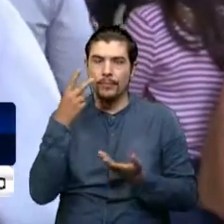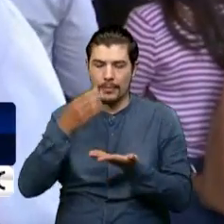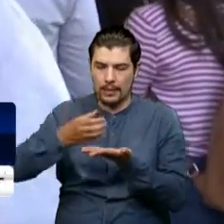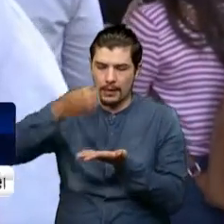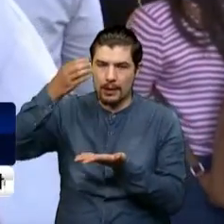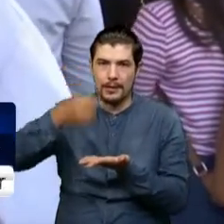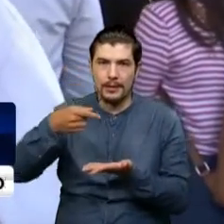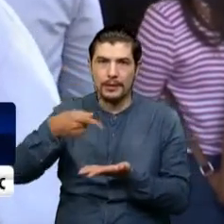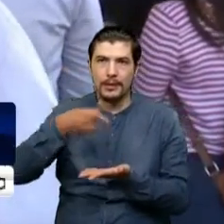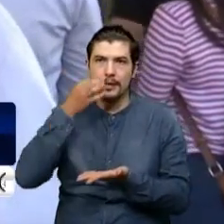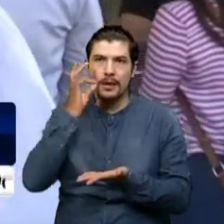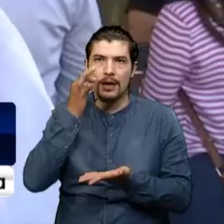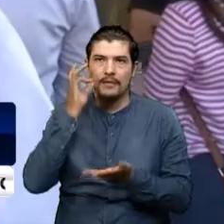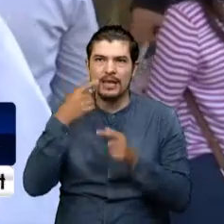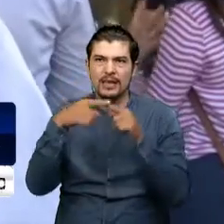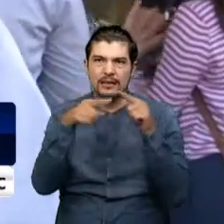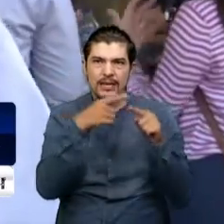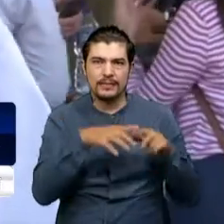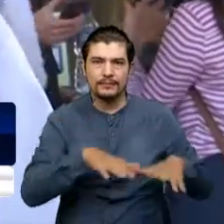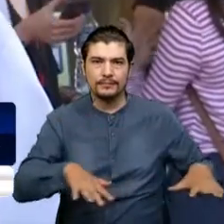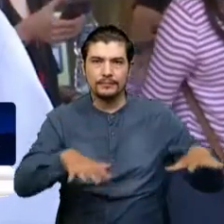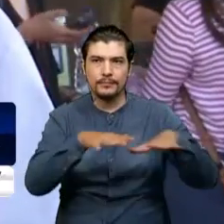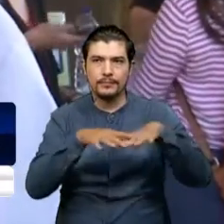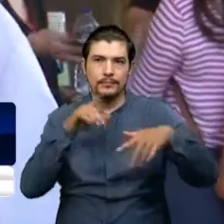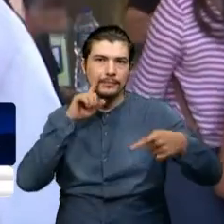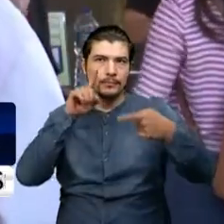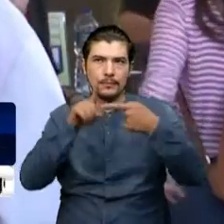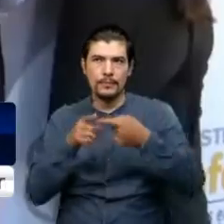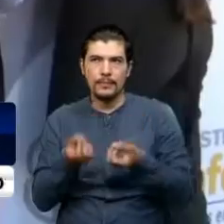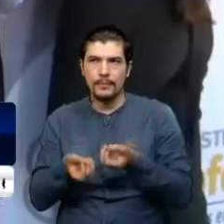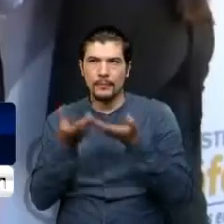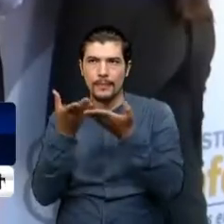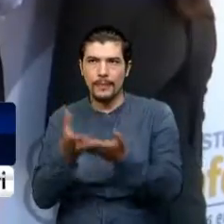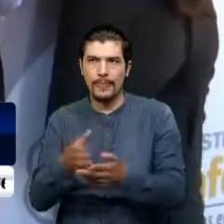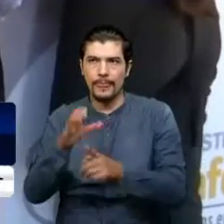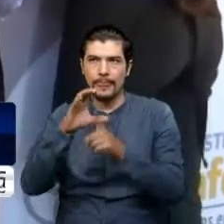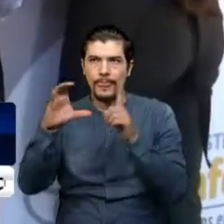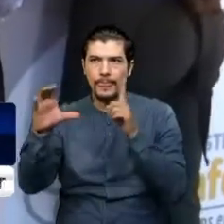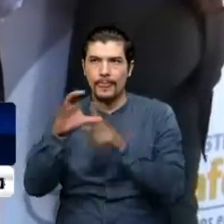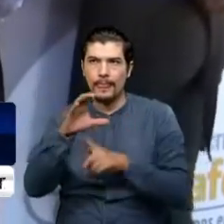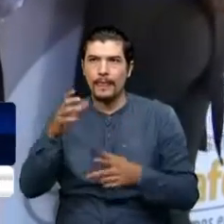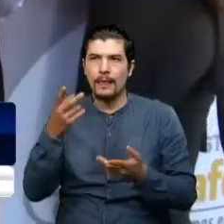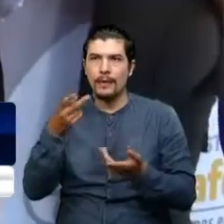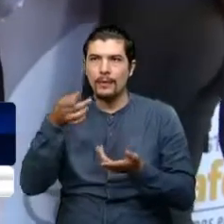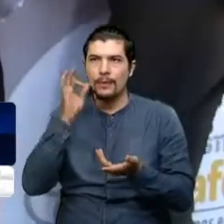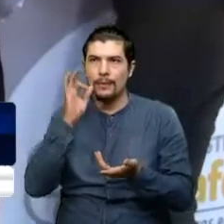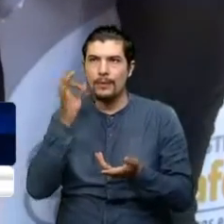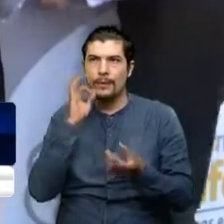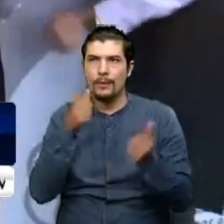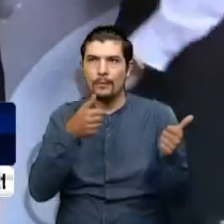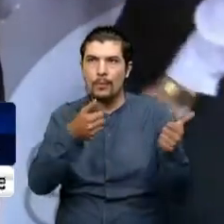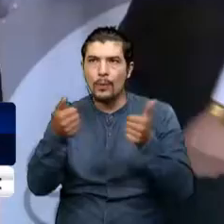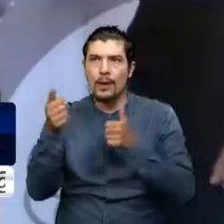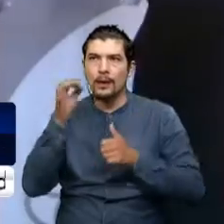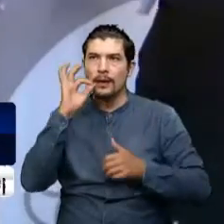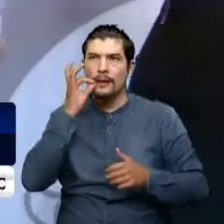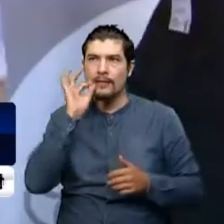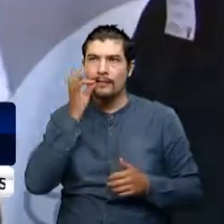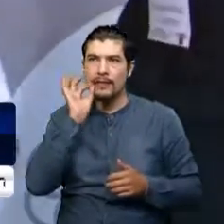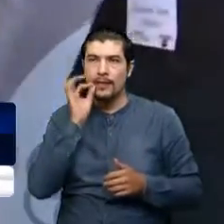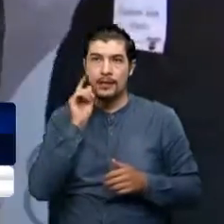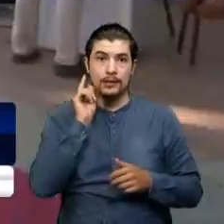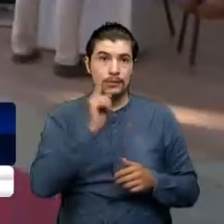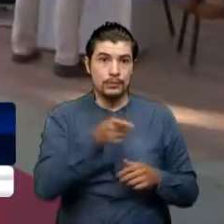se ponen en diferentes eventos y que busca crear una cultura de consumo de un buen café. En los